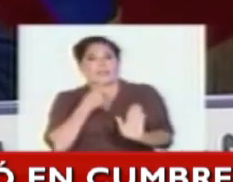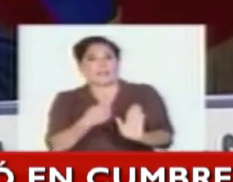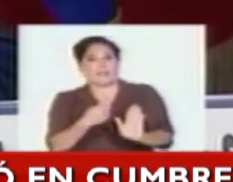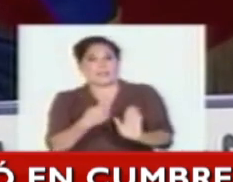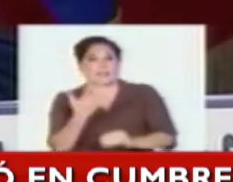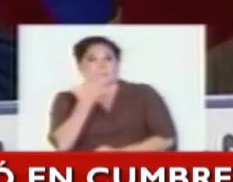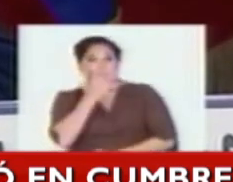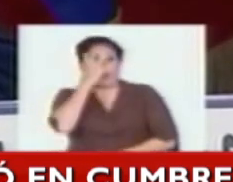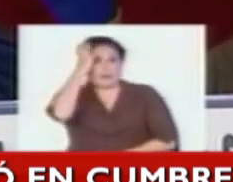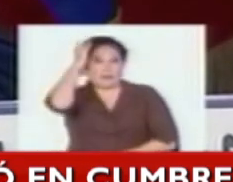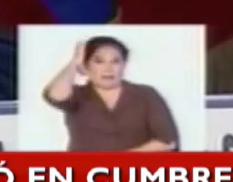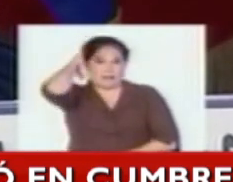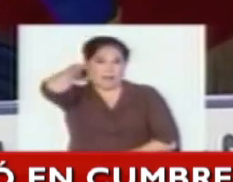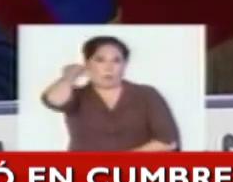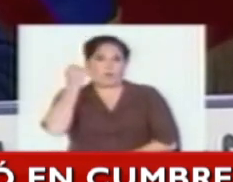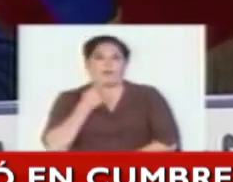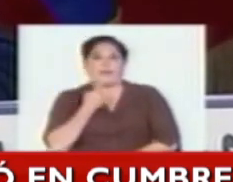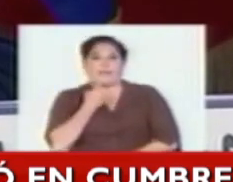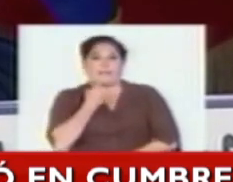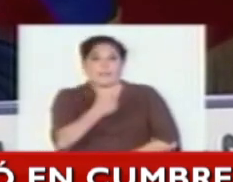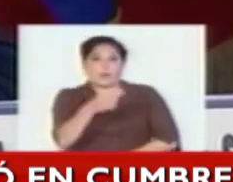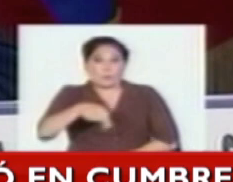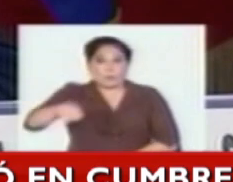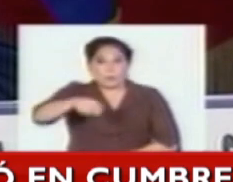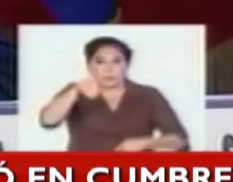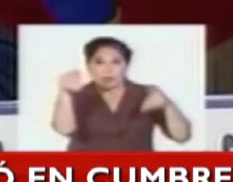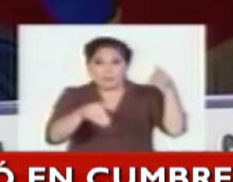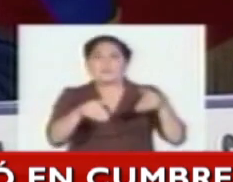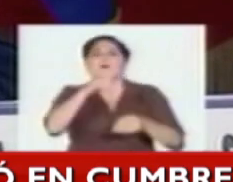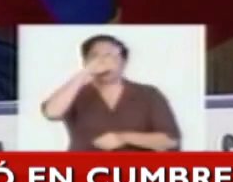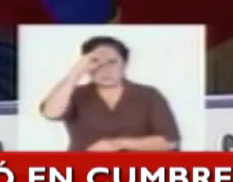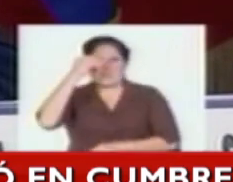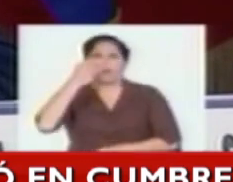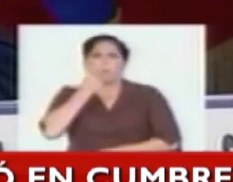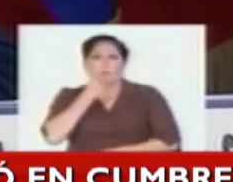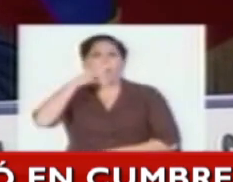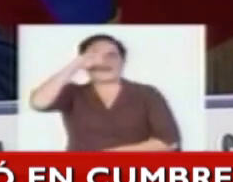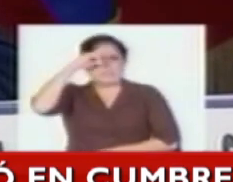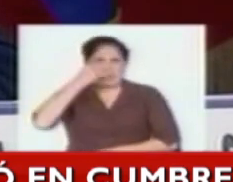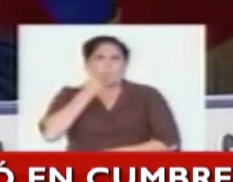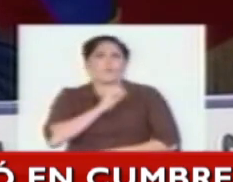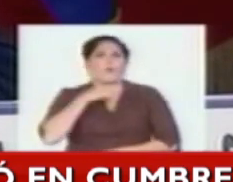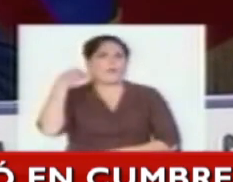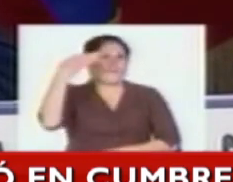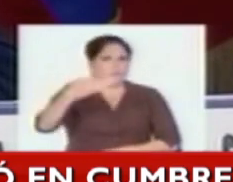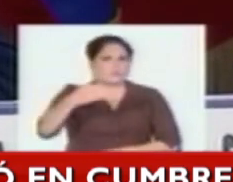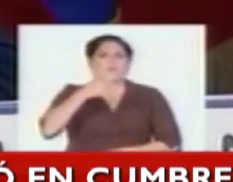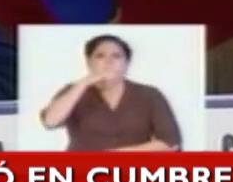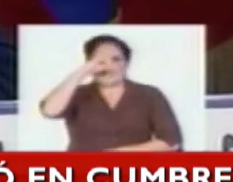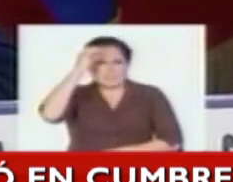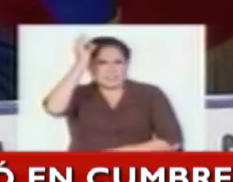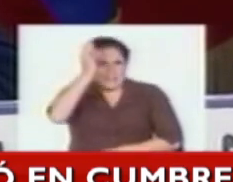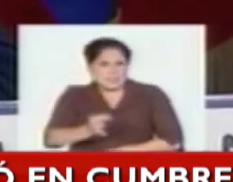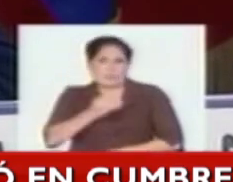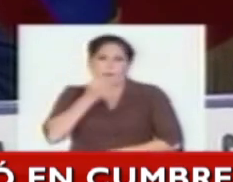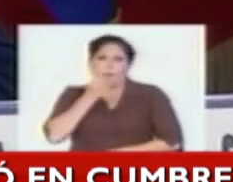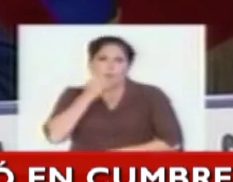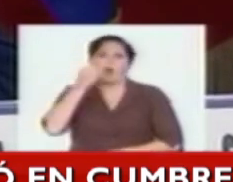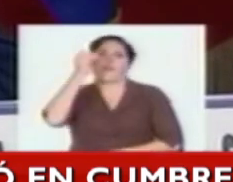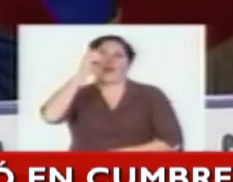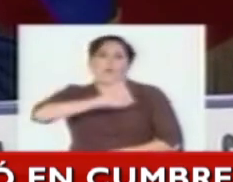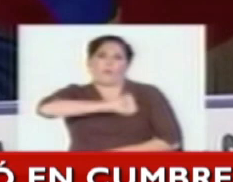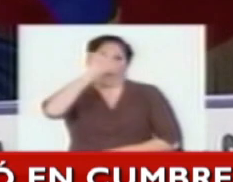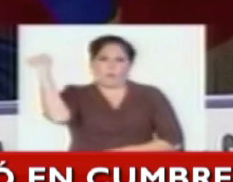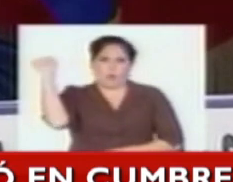de ejército Raúl Castro Ruz que sí se pudo sí se puede y siempre se podrá pero